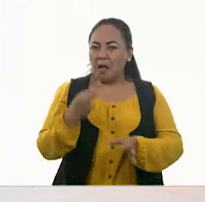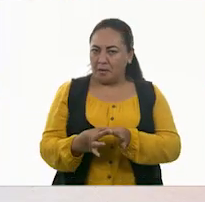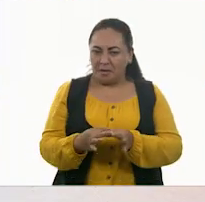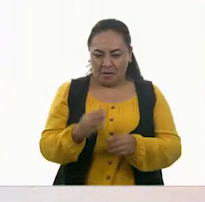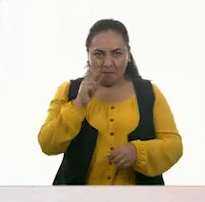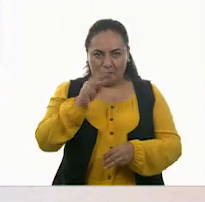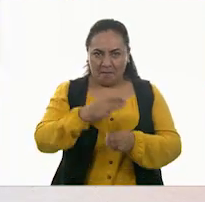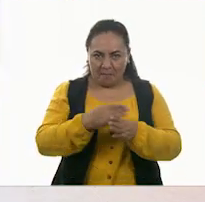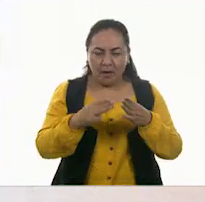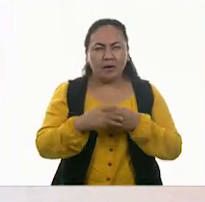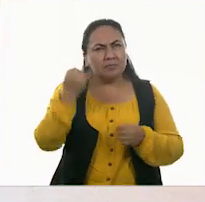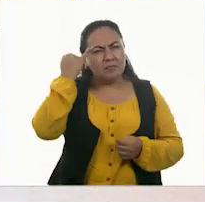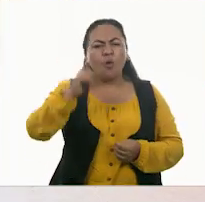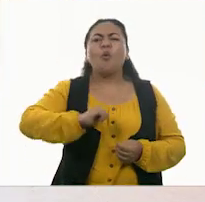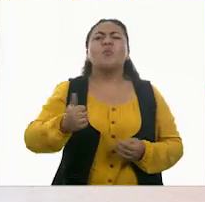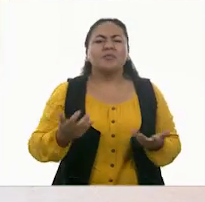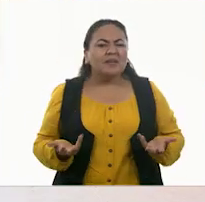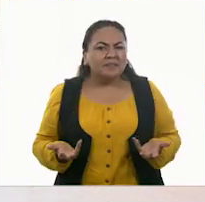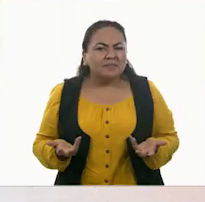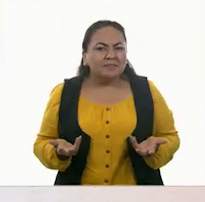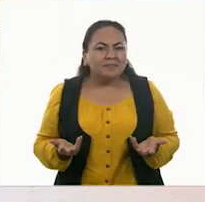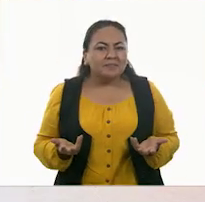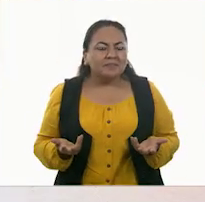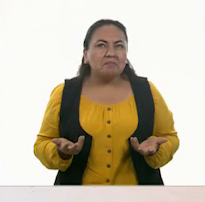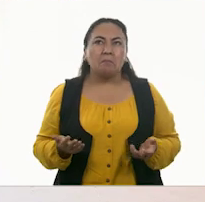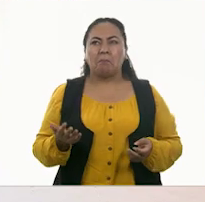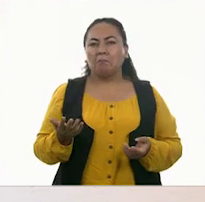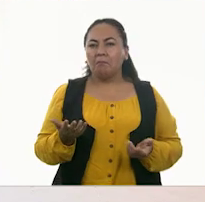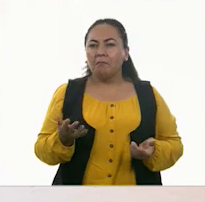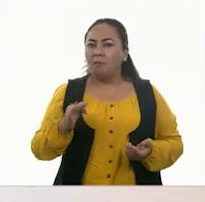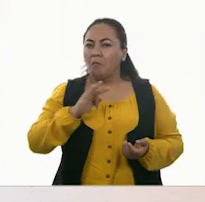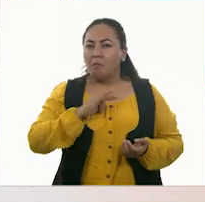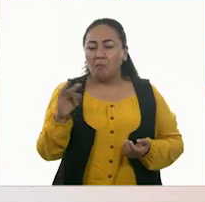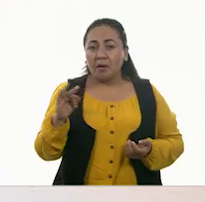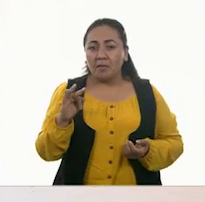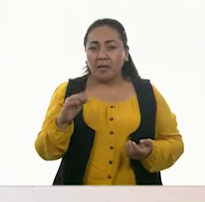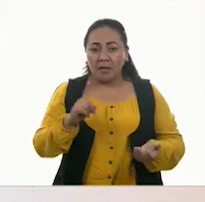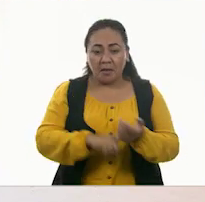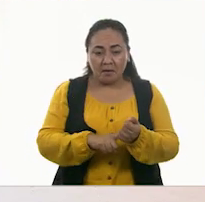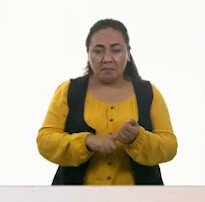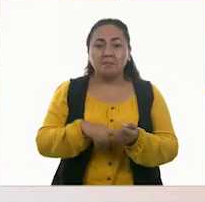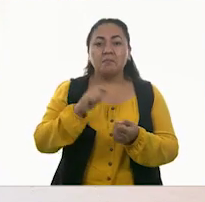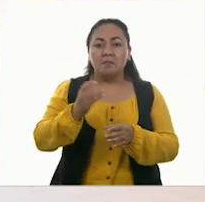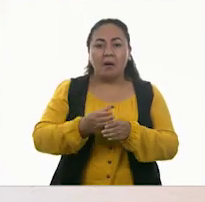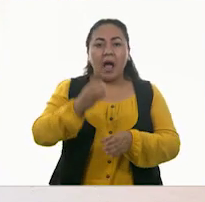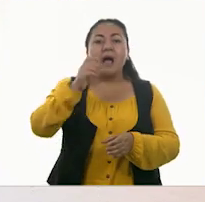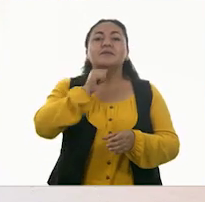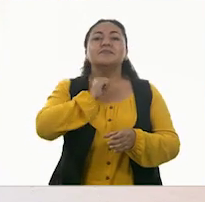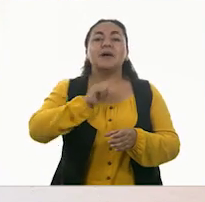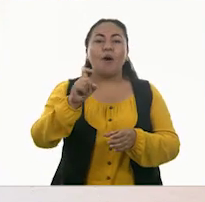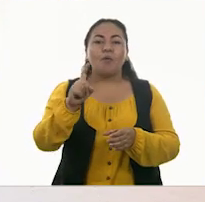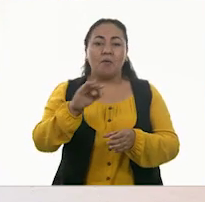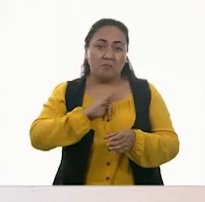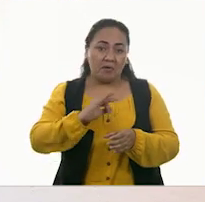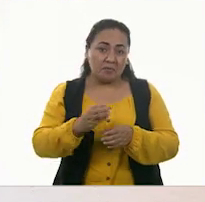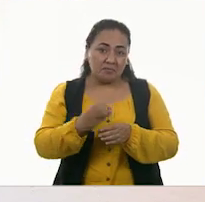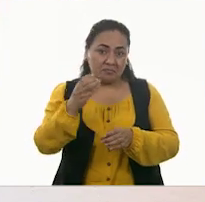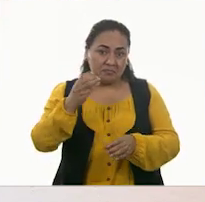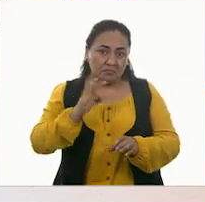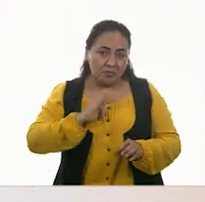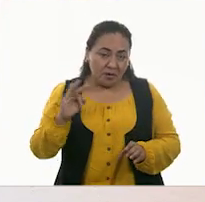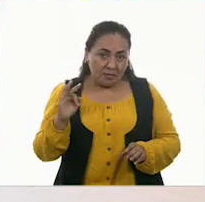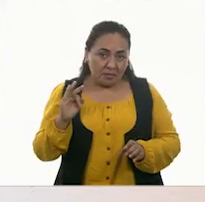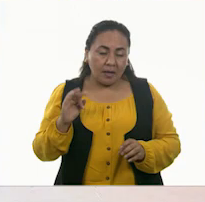ves en materiales. ¿Qué otra cosa puede ser? Puede ser con mi botella de agua. Adelante. Adelante con tu botella